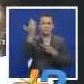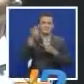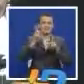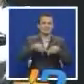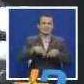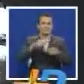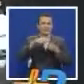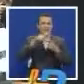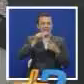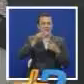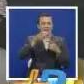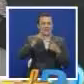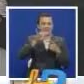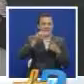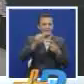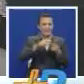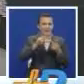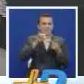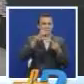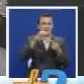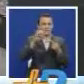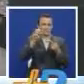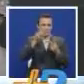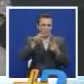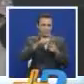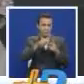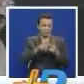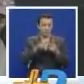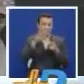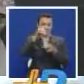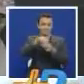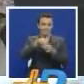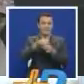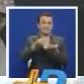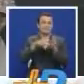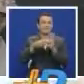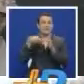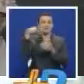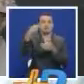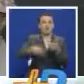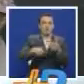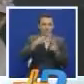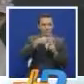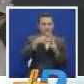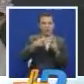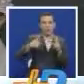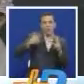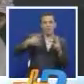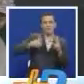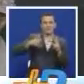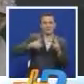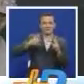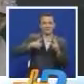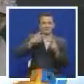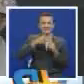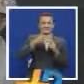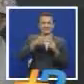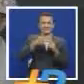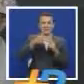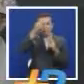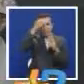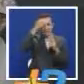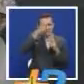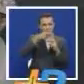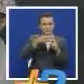Víctor Stivelman. Nos refiere un poco a la historia de dos maestros jóvenes que se preguntan cómo enseñar